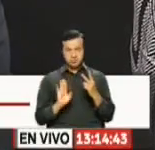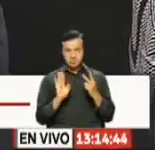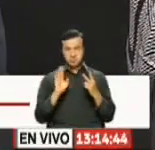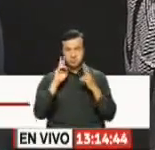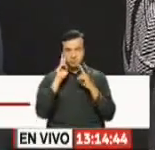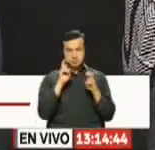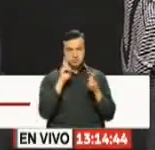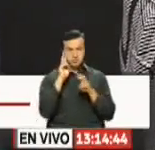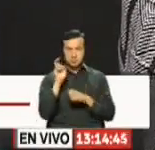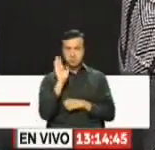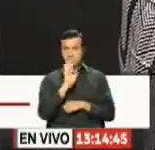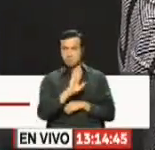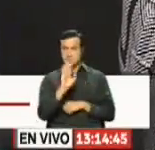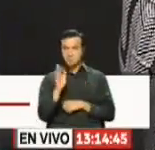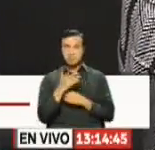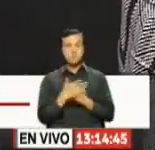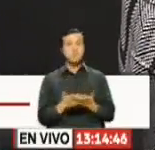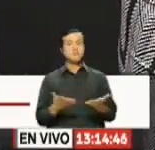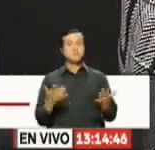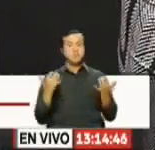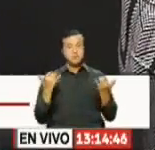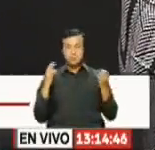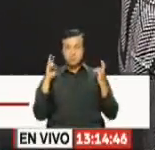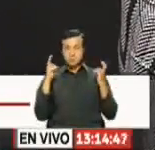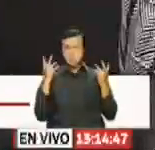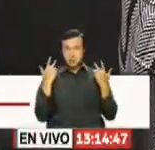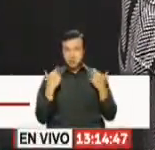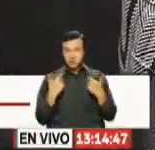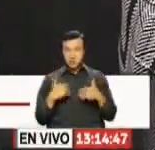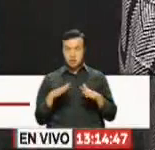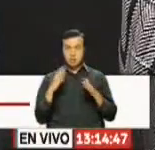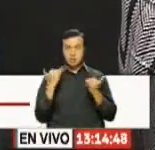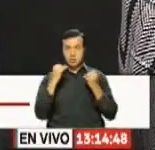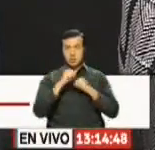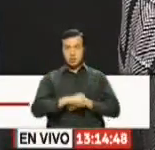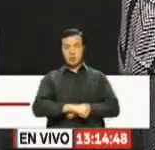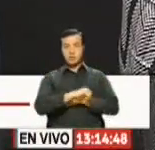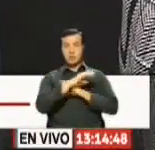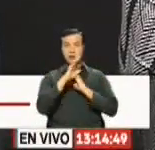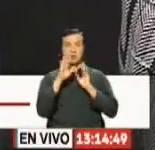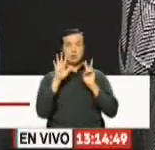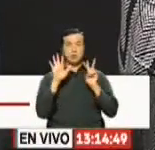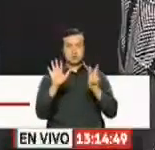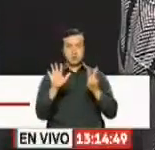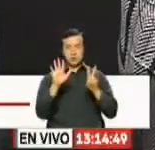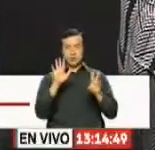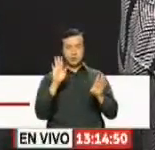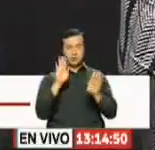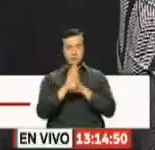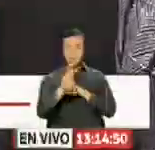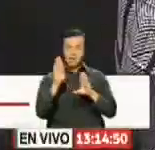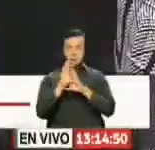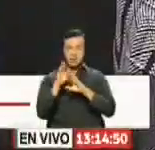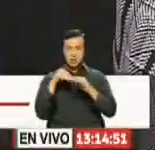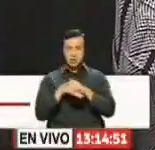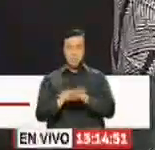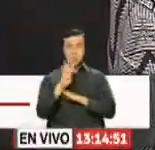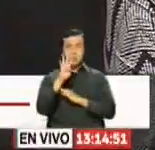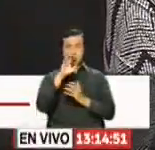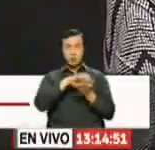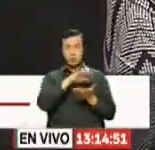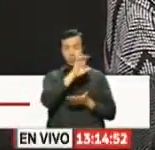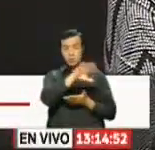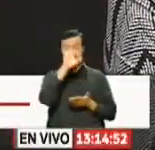una investigación que está en este marco. Se han realizado en esta mañana 7 allanamientos en 4